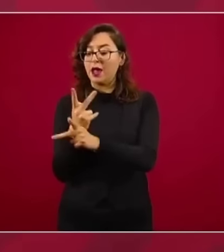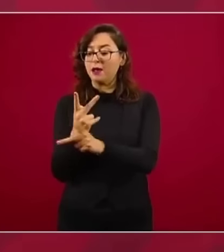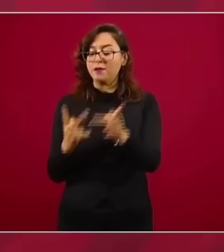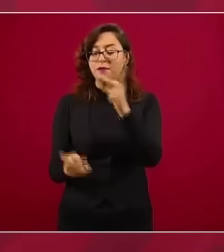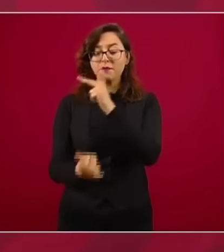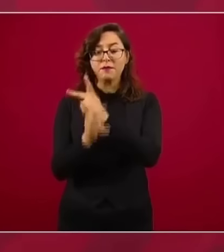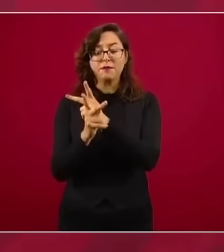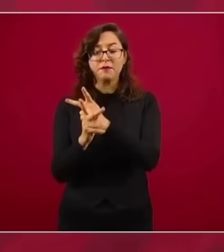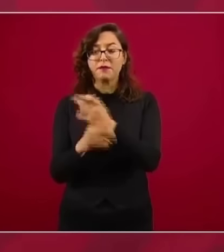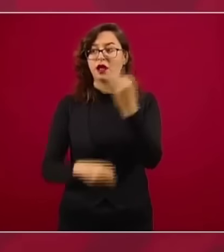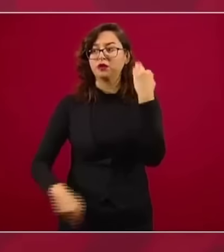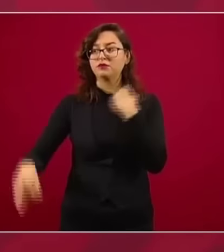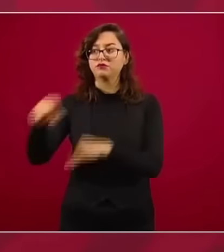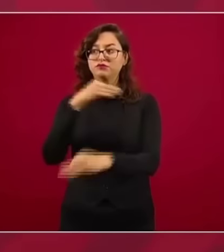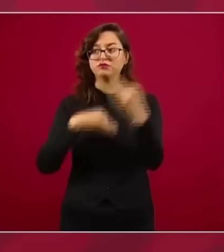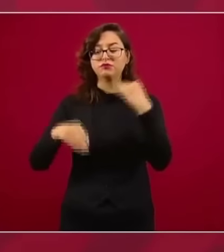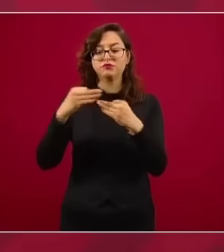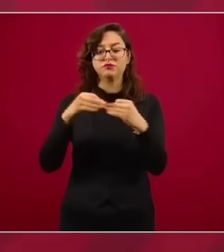superior.